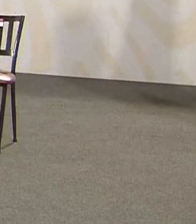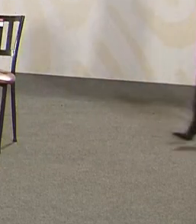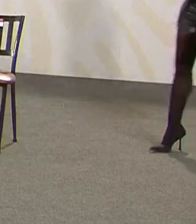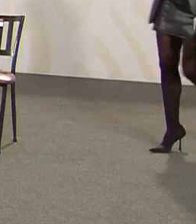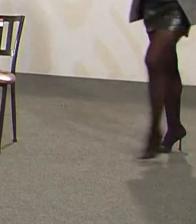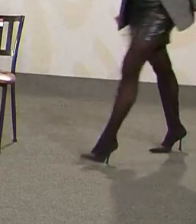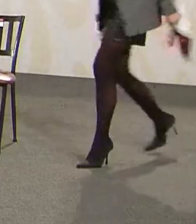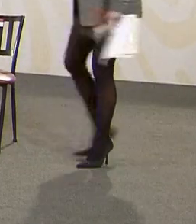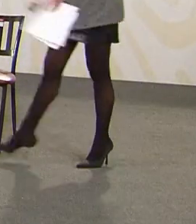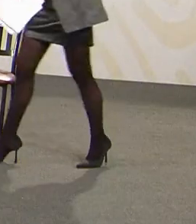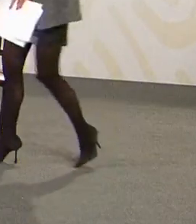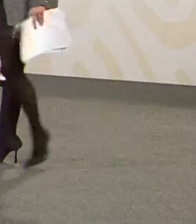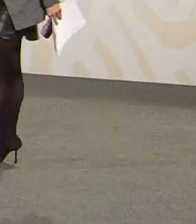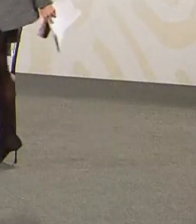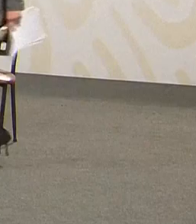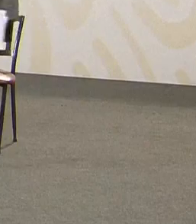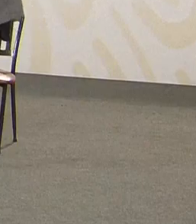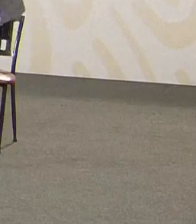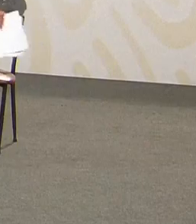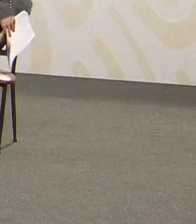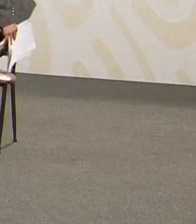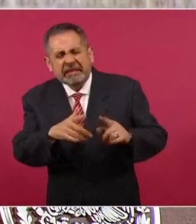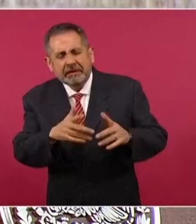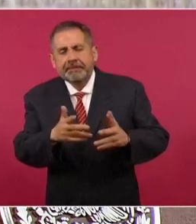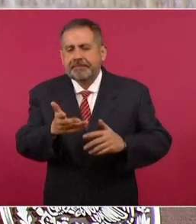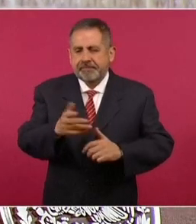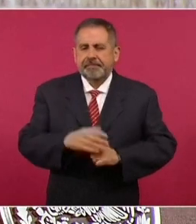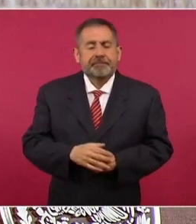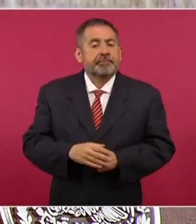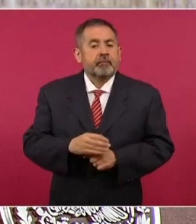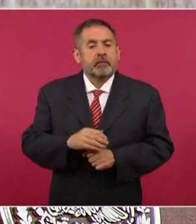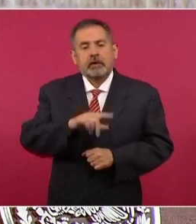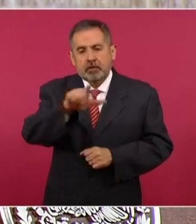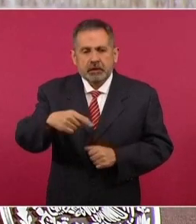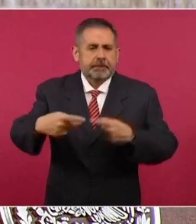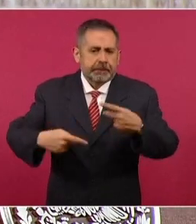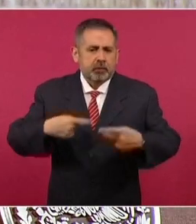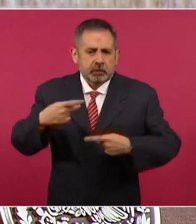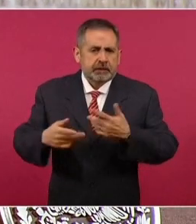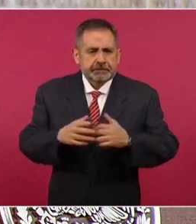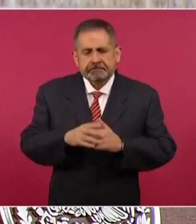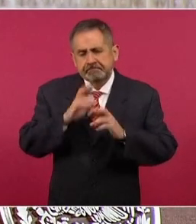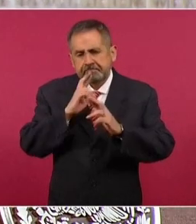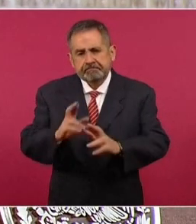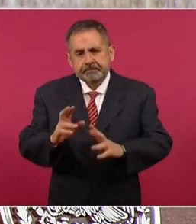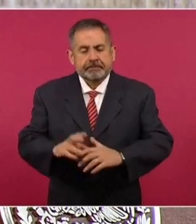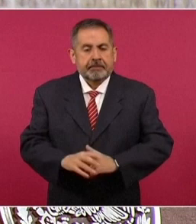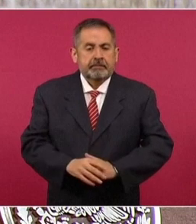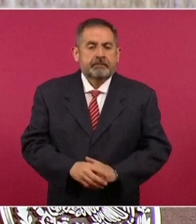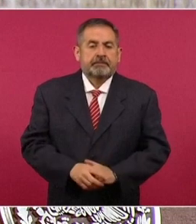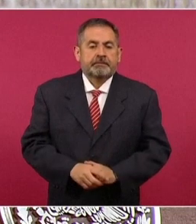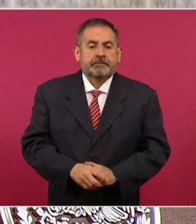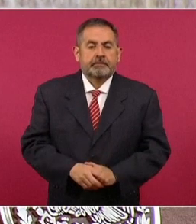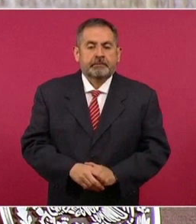el presidente mexicano Andrés Manuel López Obrador pidió el miércoles a Estados Unidos aclarar cuanto antes el